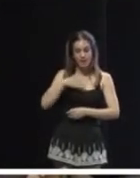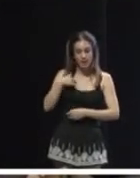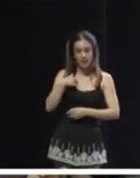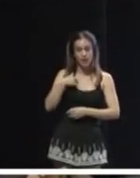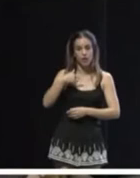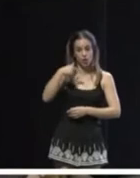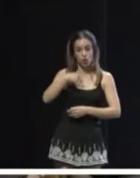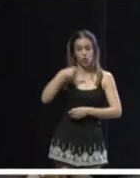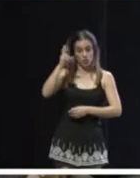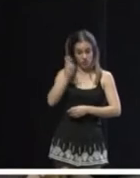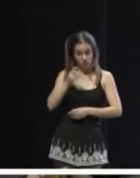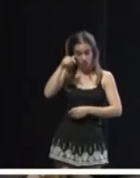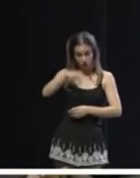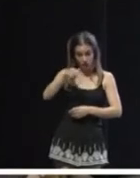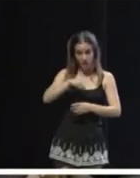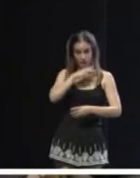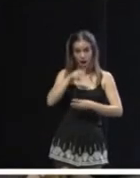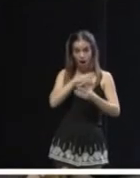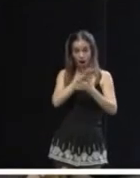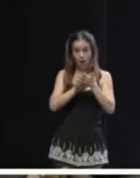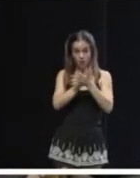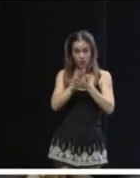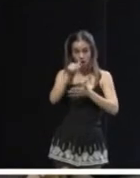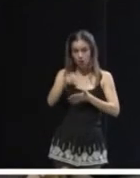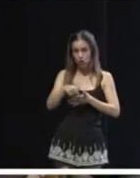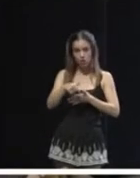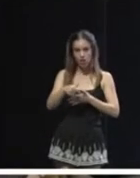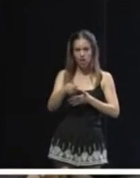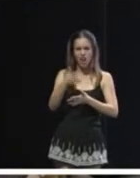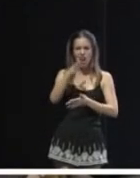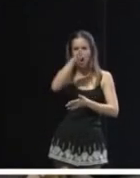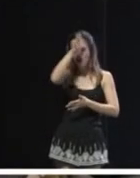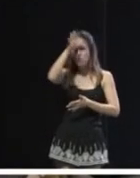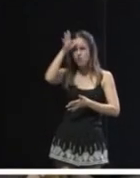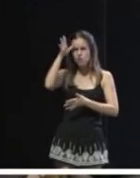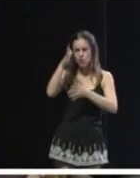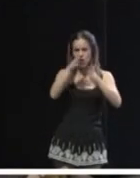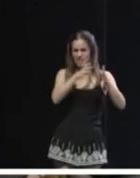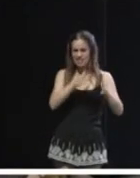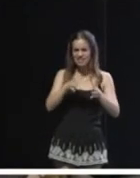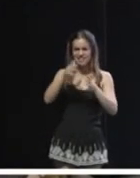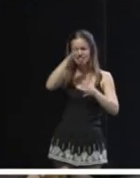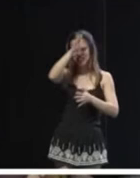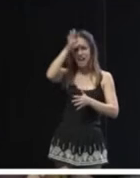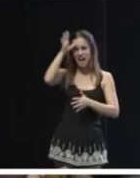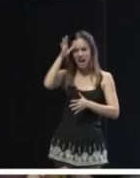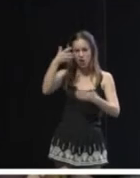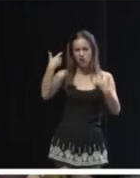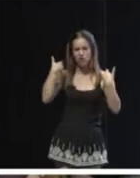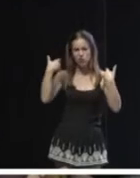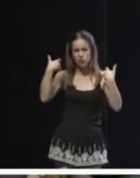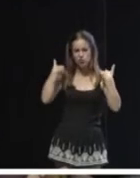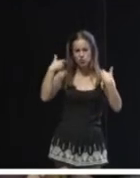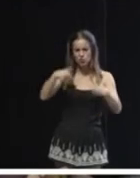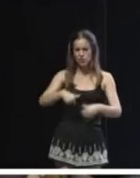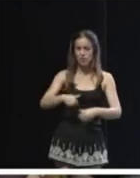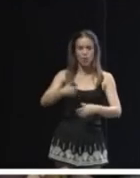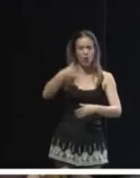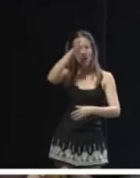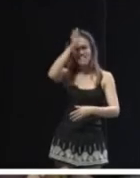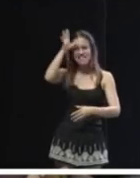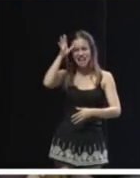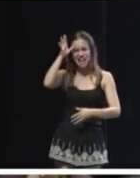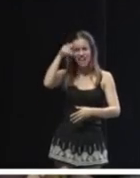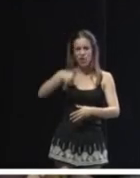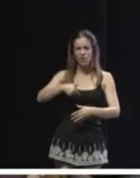hablaros de la ola de calor que estamos sufriendo. Una ola de calor que habla